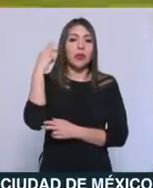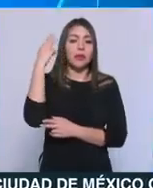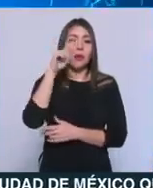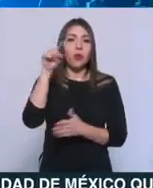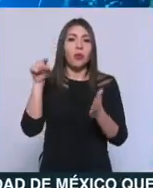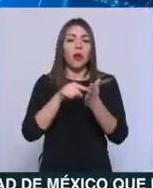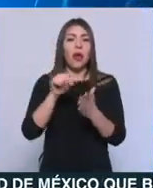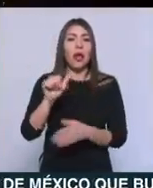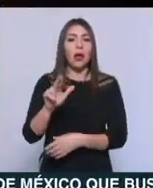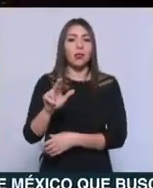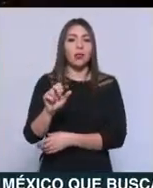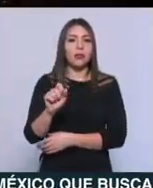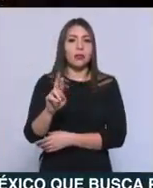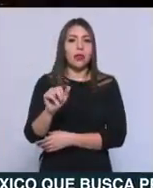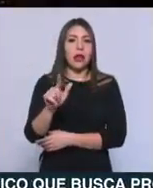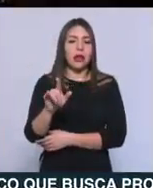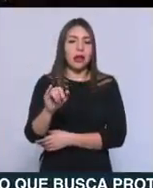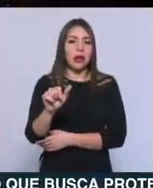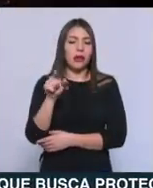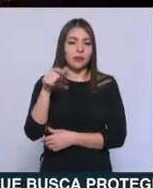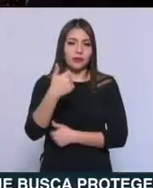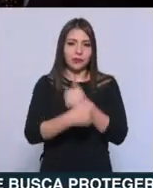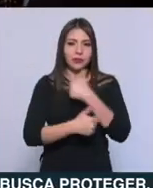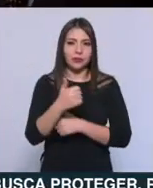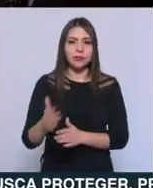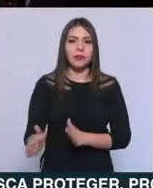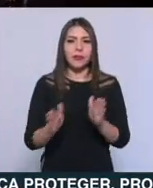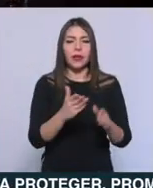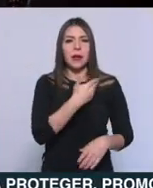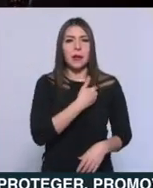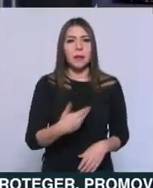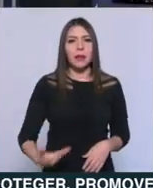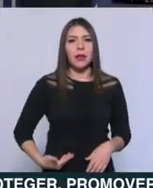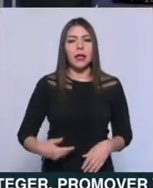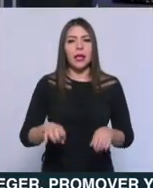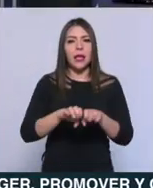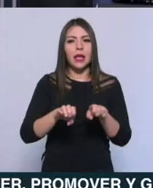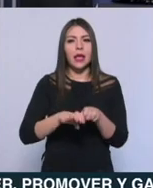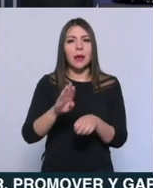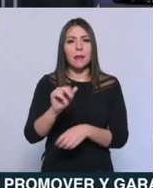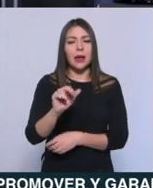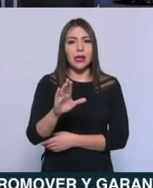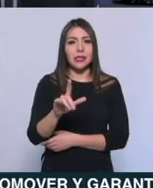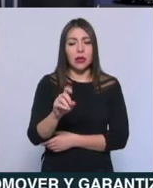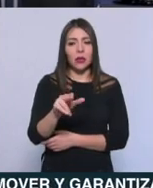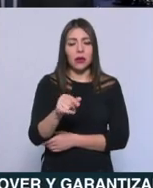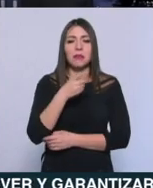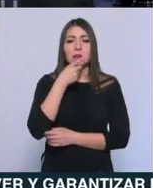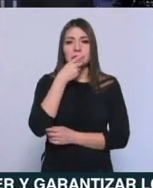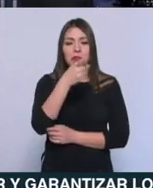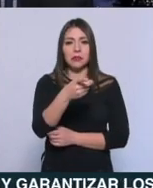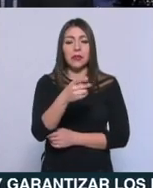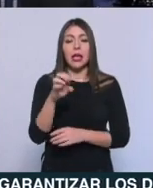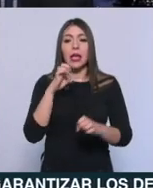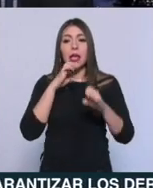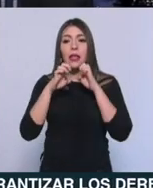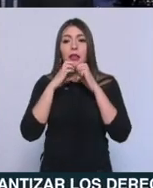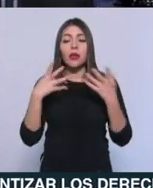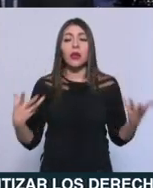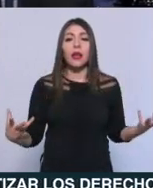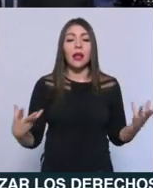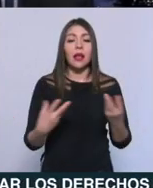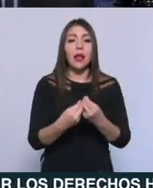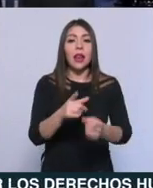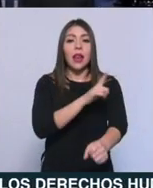Australia. El presidente del Barcelona, Josep María Bartomeu, aseguró en entrevista que en conjunto con la administración de la Liga